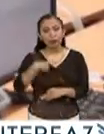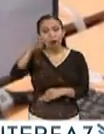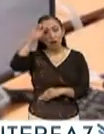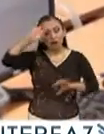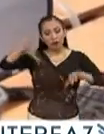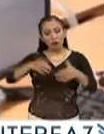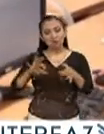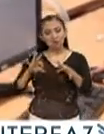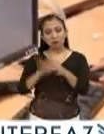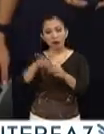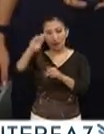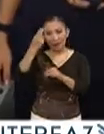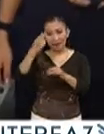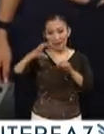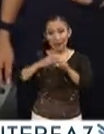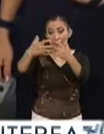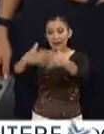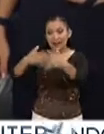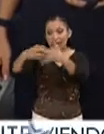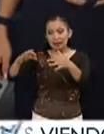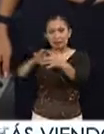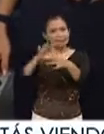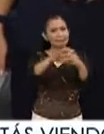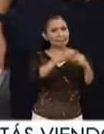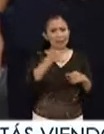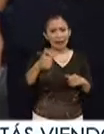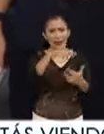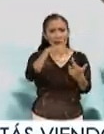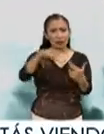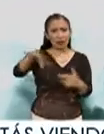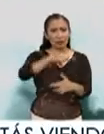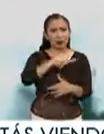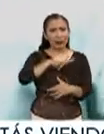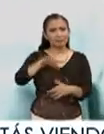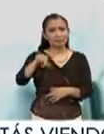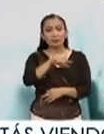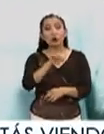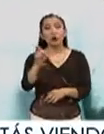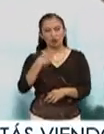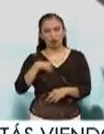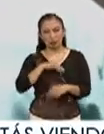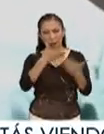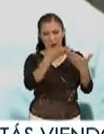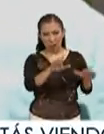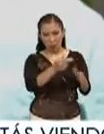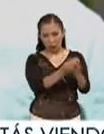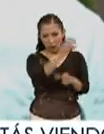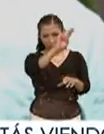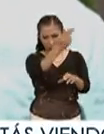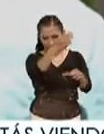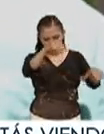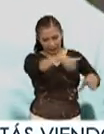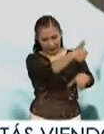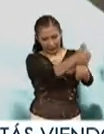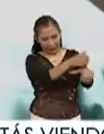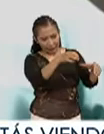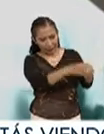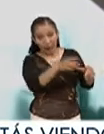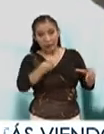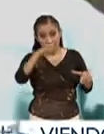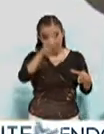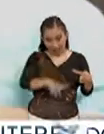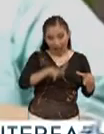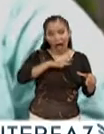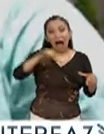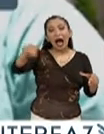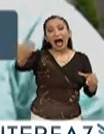consejos de vinculación universidad-empresa se han establecido en cada región. Cuando nosotros aperturamos estas nuevas universidades, créanme